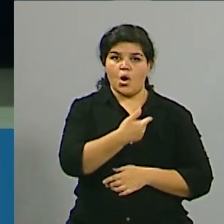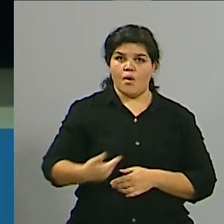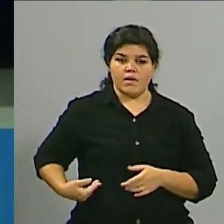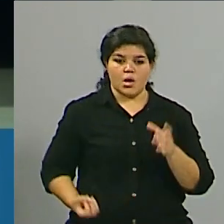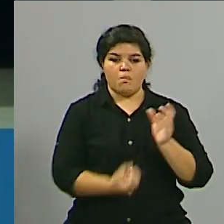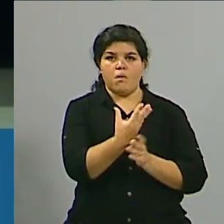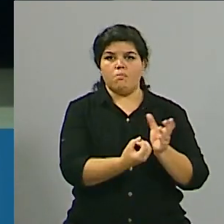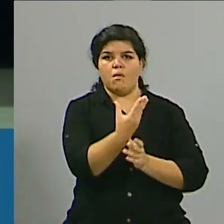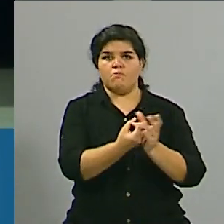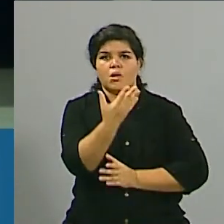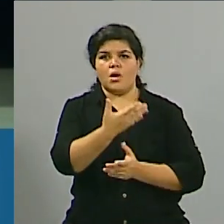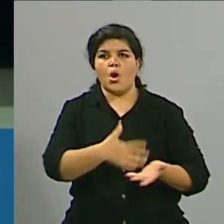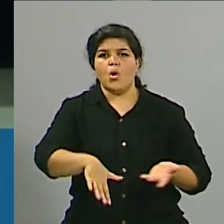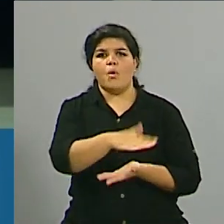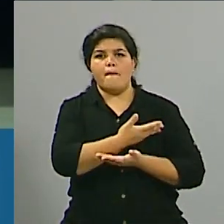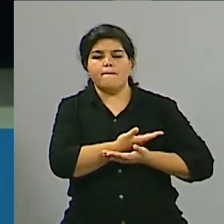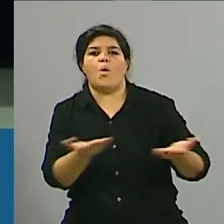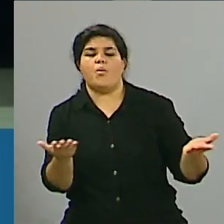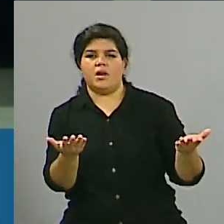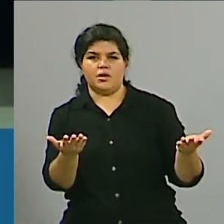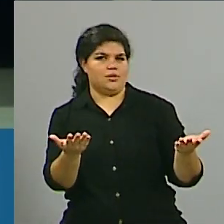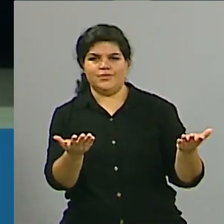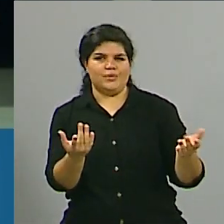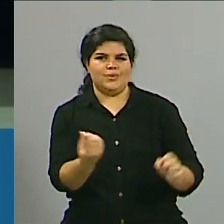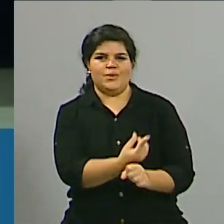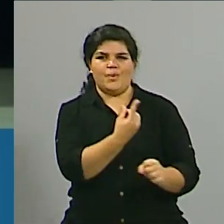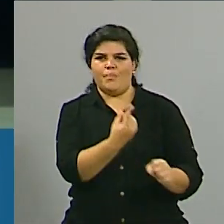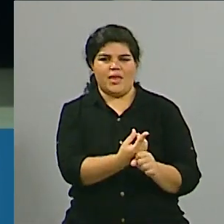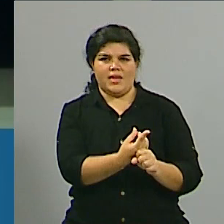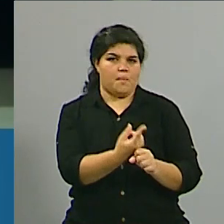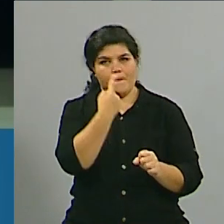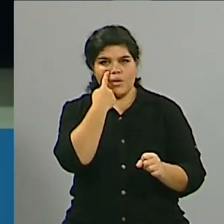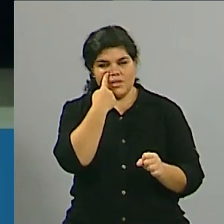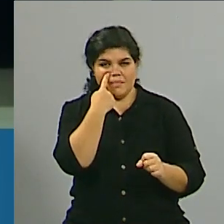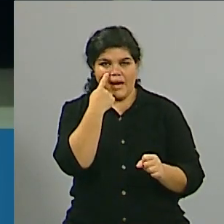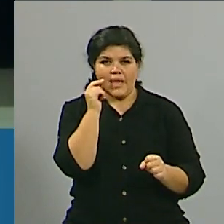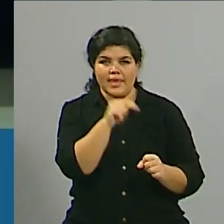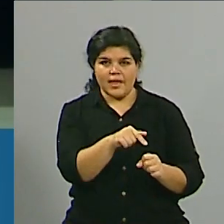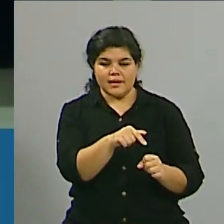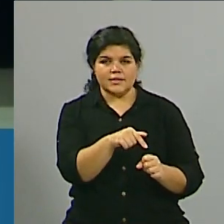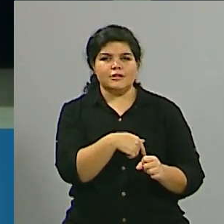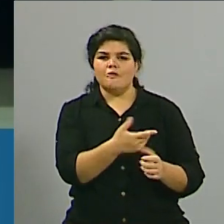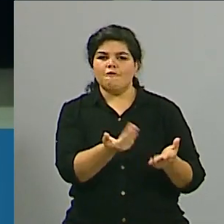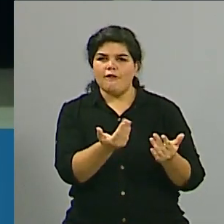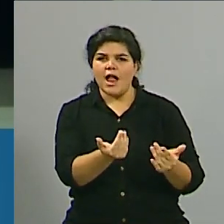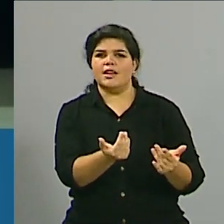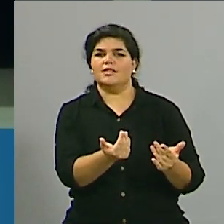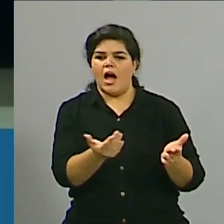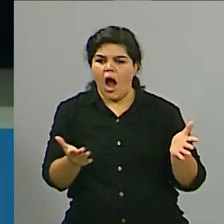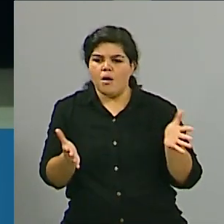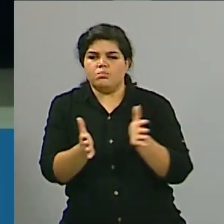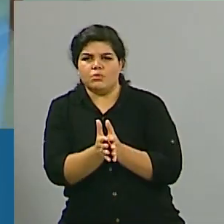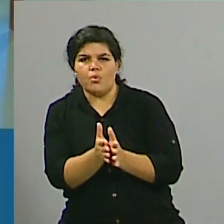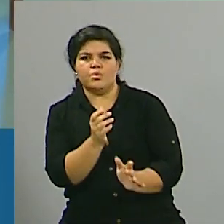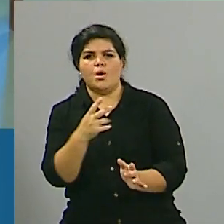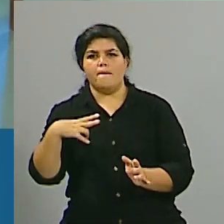generando empleo público, perdemos las condiciones dignas del empleado municipal de la Valle. Entonces que sea el sector privado el generador de empleo, para